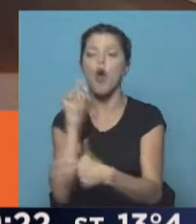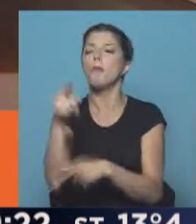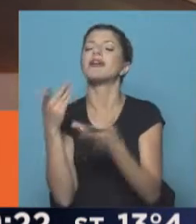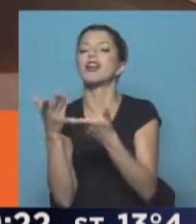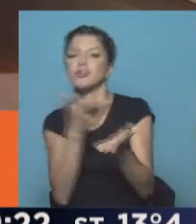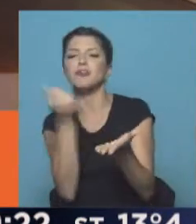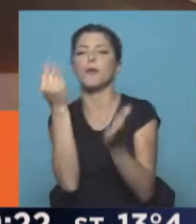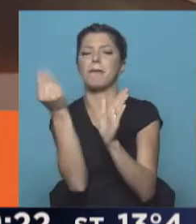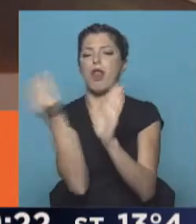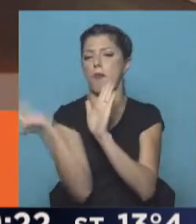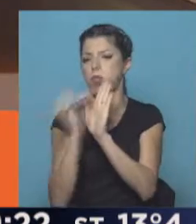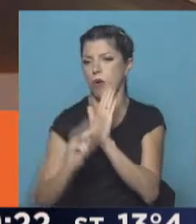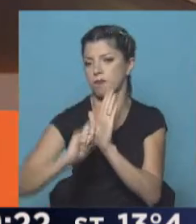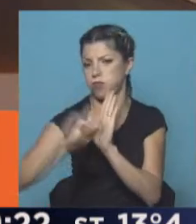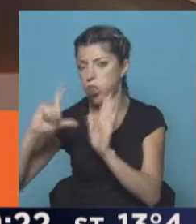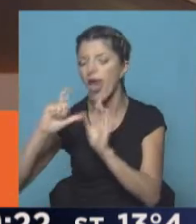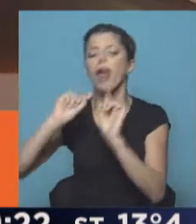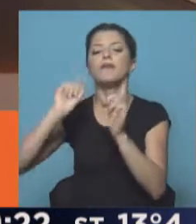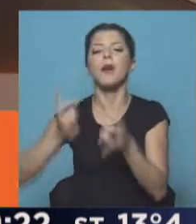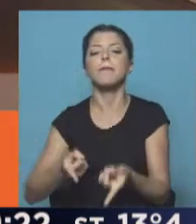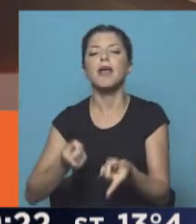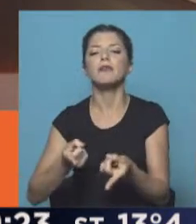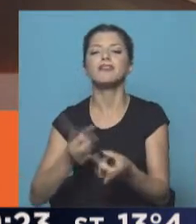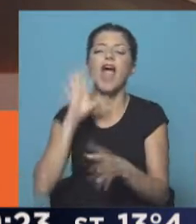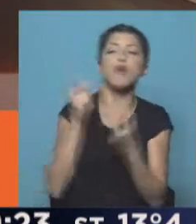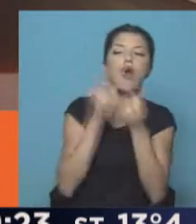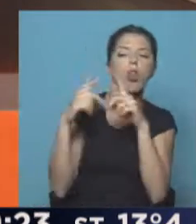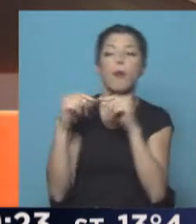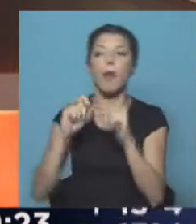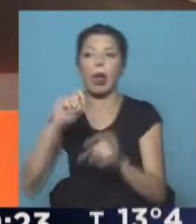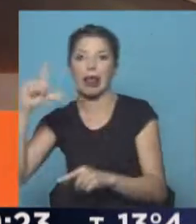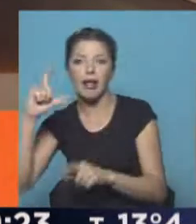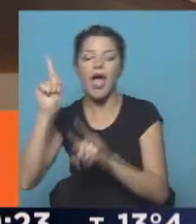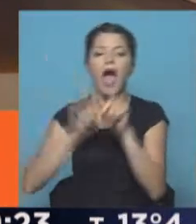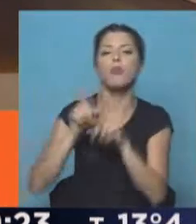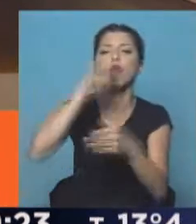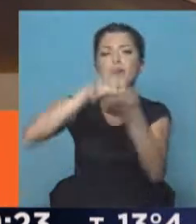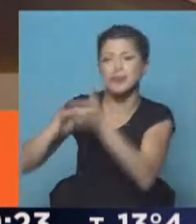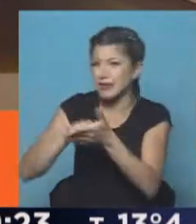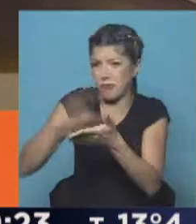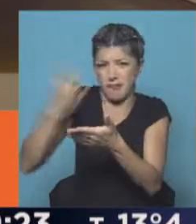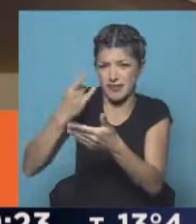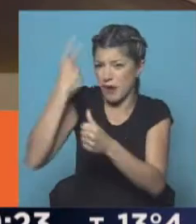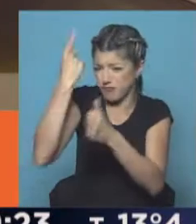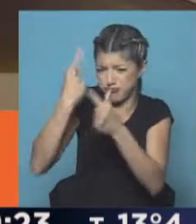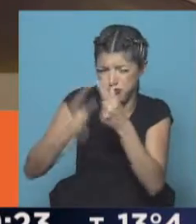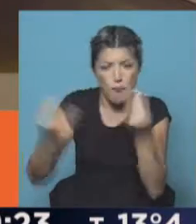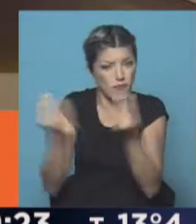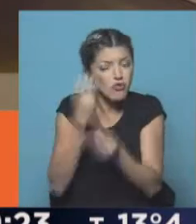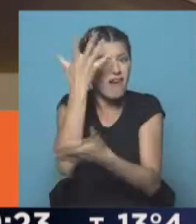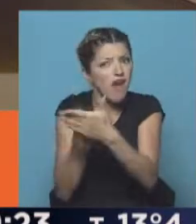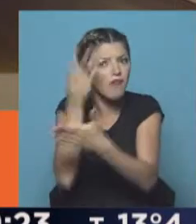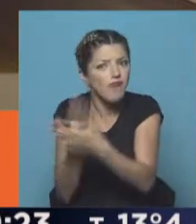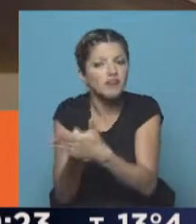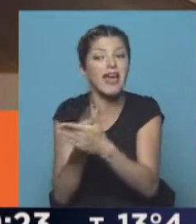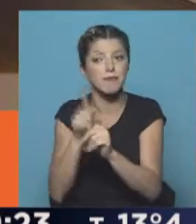prestaciones, afiliados, digamos que era un padrón inflado, contrataciones simuladas, una serie de maniobras de irregularidades que permitieron el